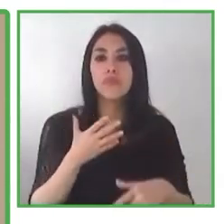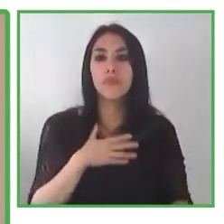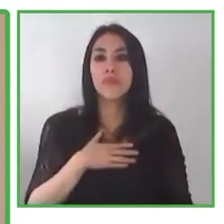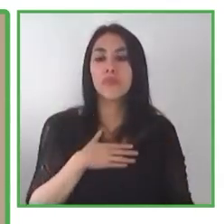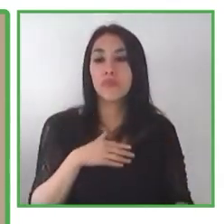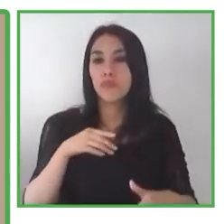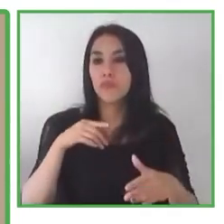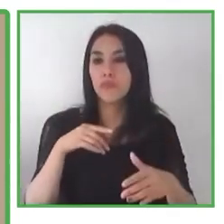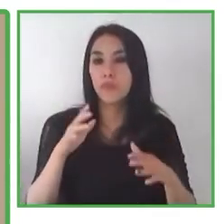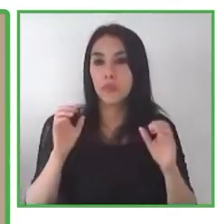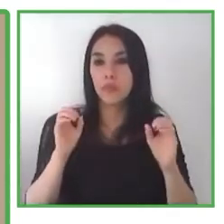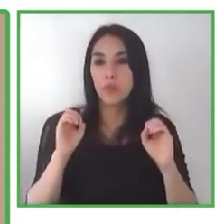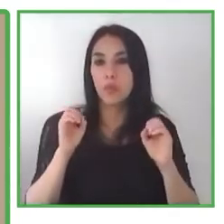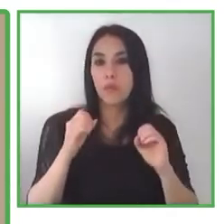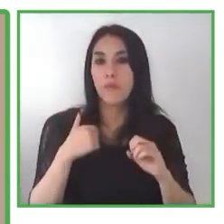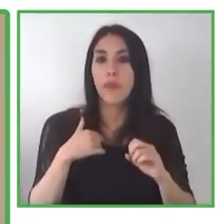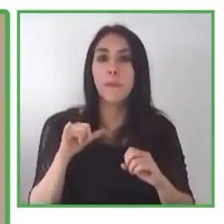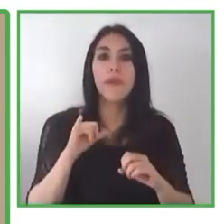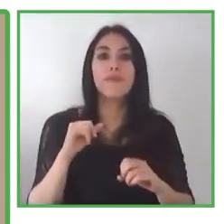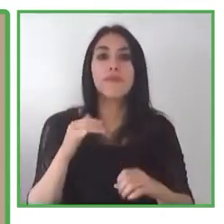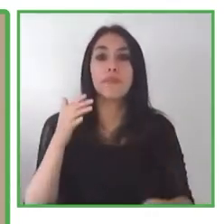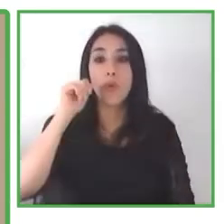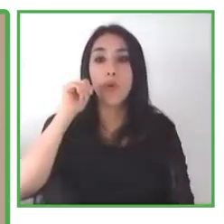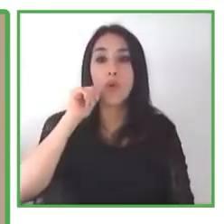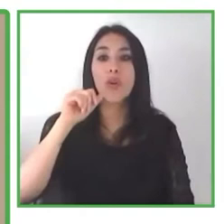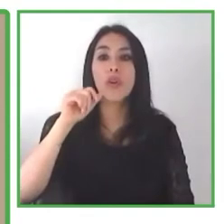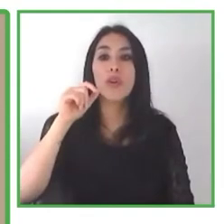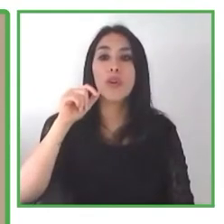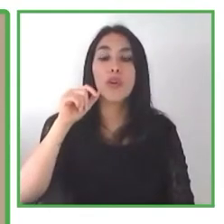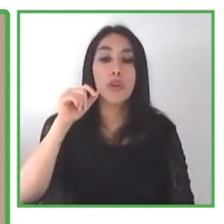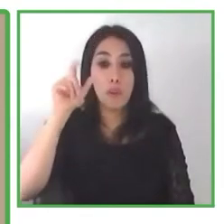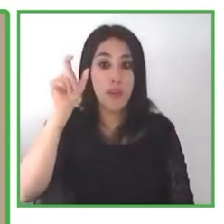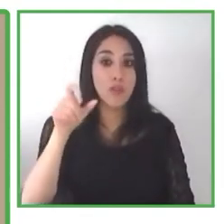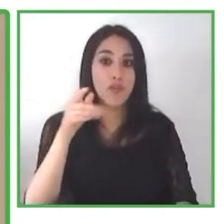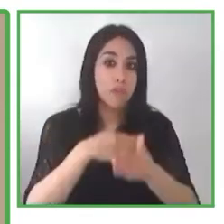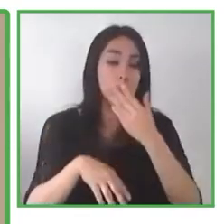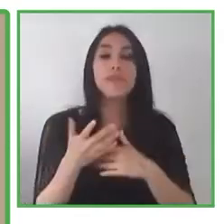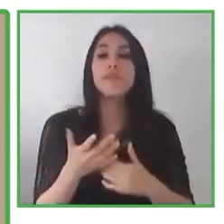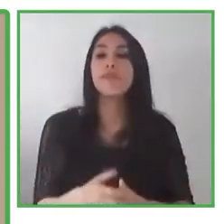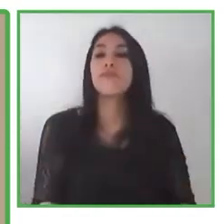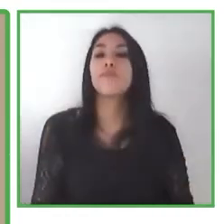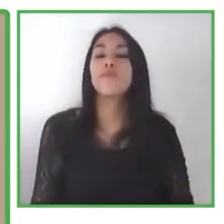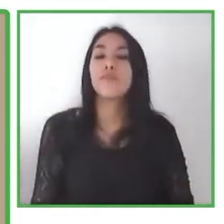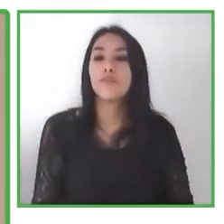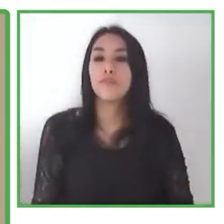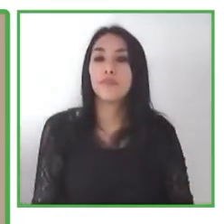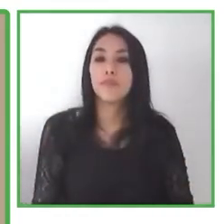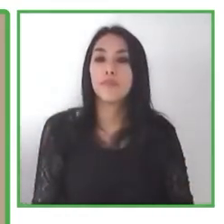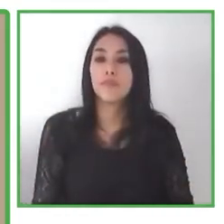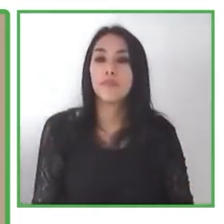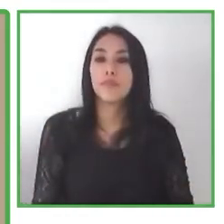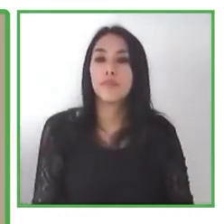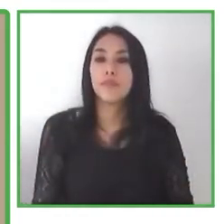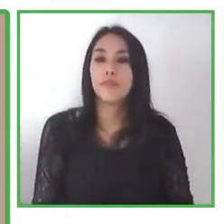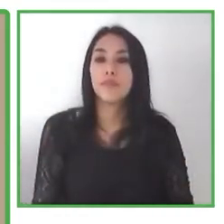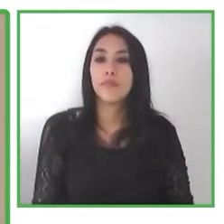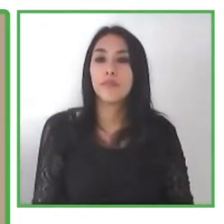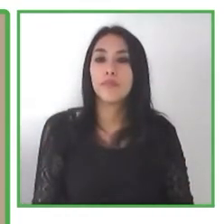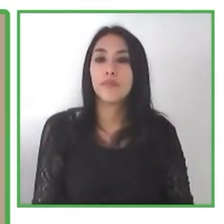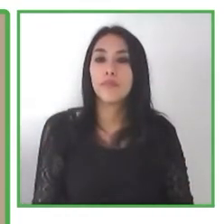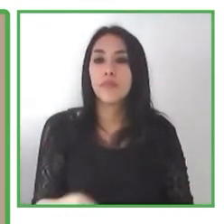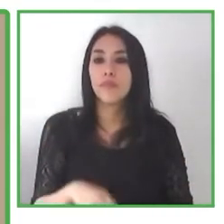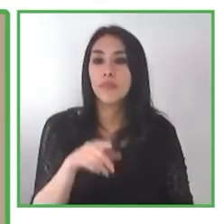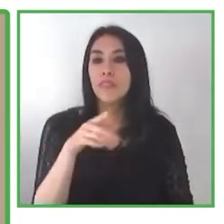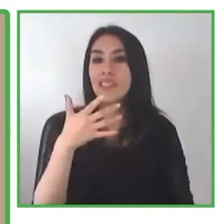lugar de trabajo no accesible. Y mujeres con discapacidad siguen estando en una